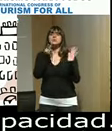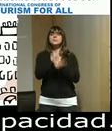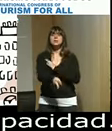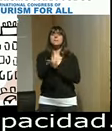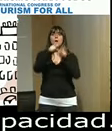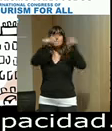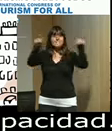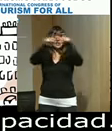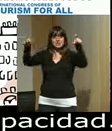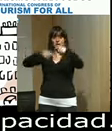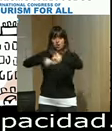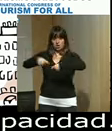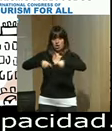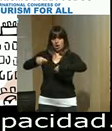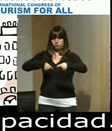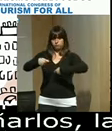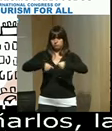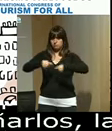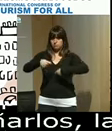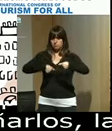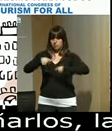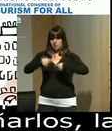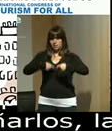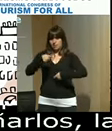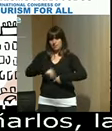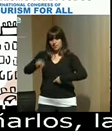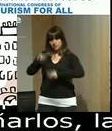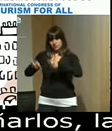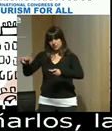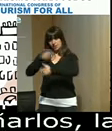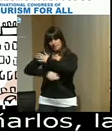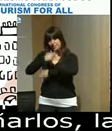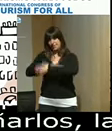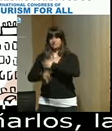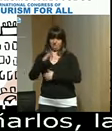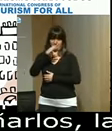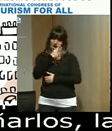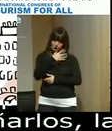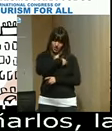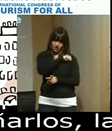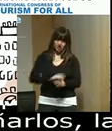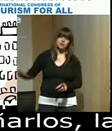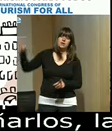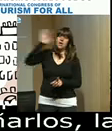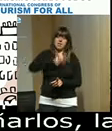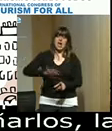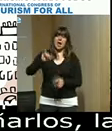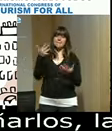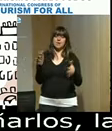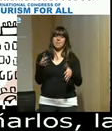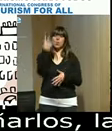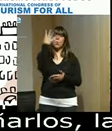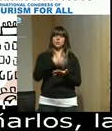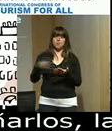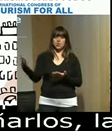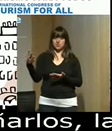empresarial, comercial que tiene las personas con discapacidad. Actualmente en España pues hay cerca de 4 millones